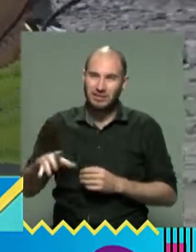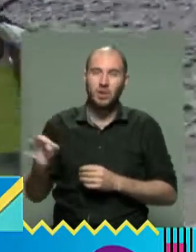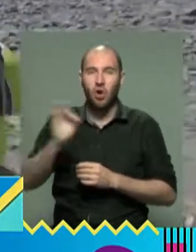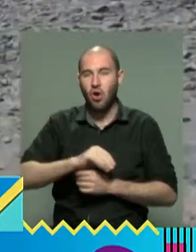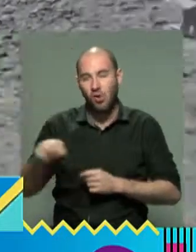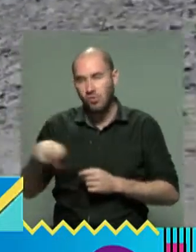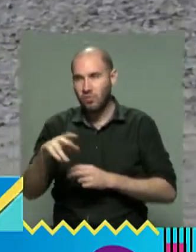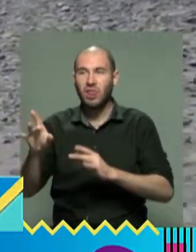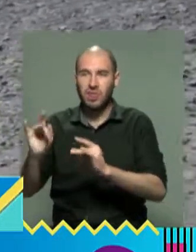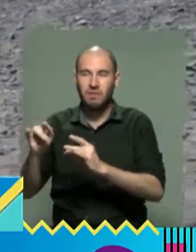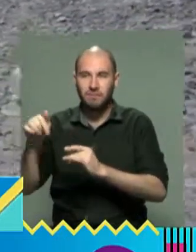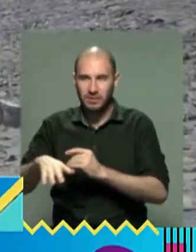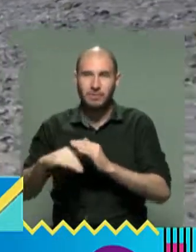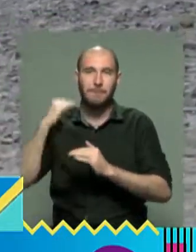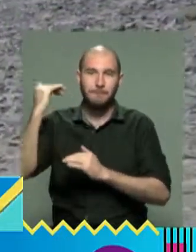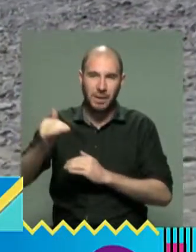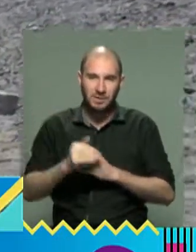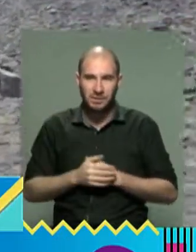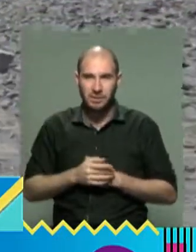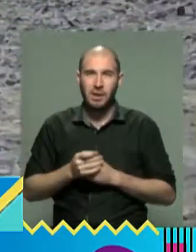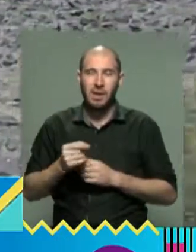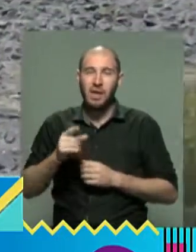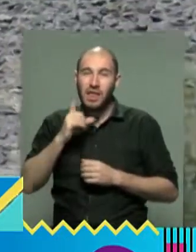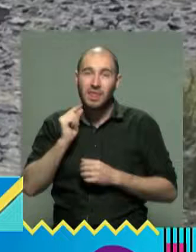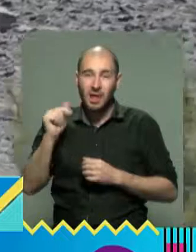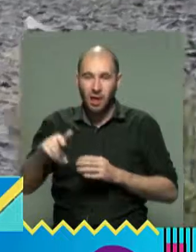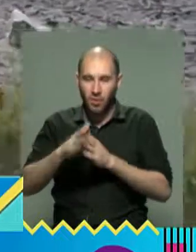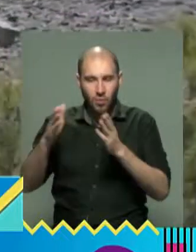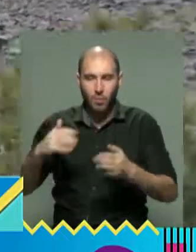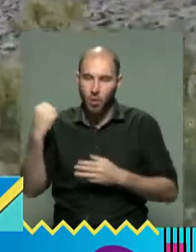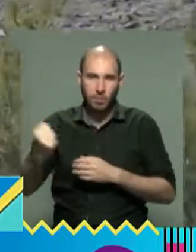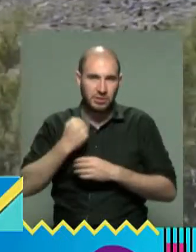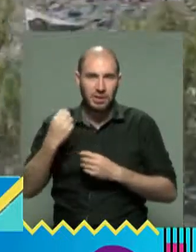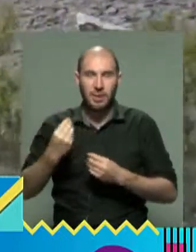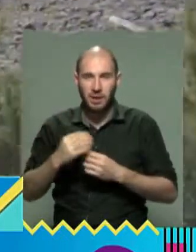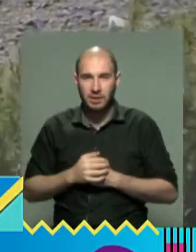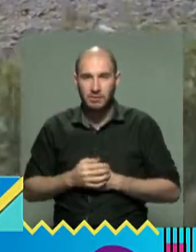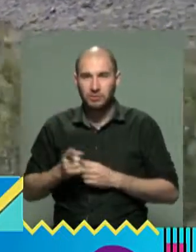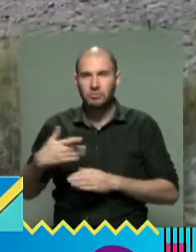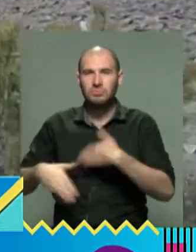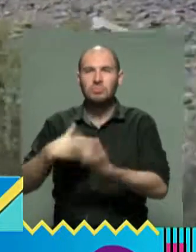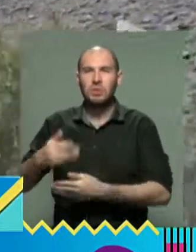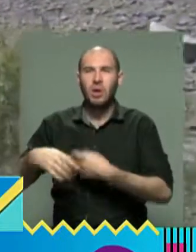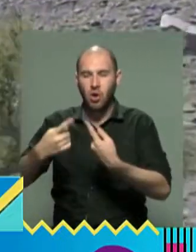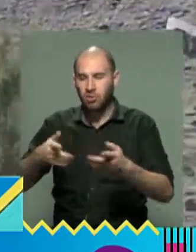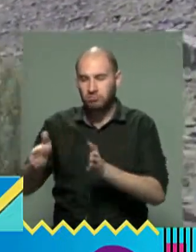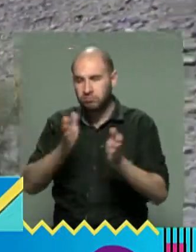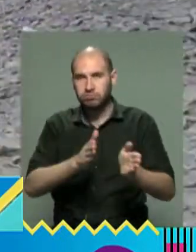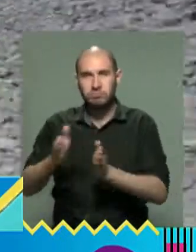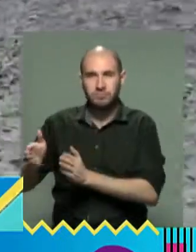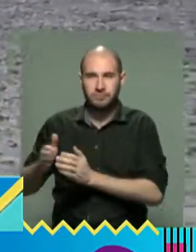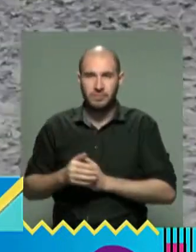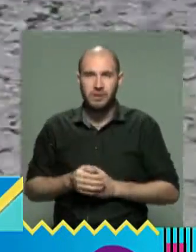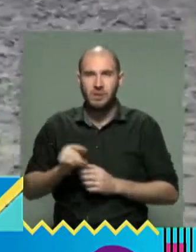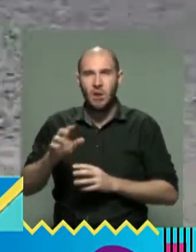trekking con dificultades más complejas en el que el trabajo de guía se torna esencial para poder desarrollar algunos pasos